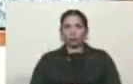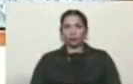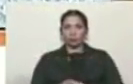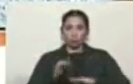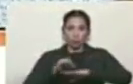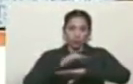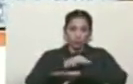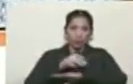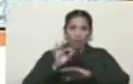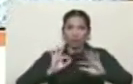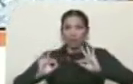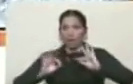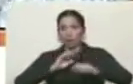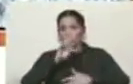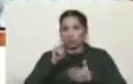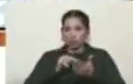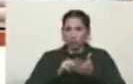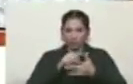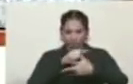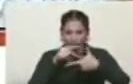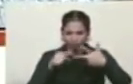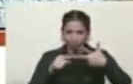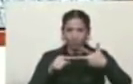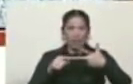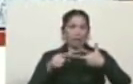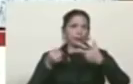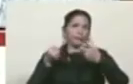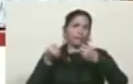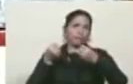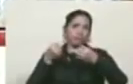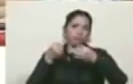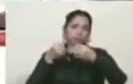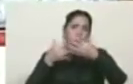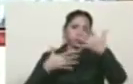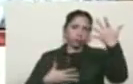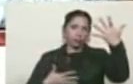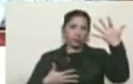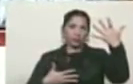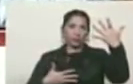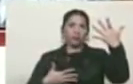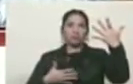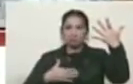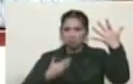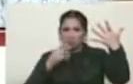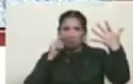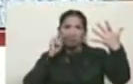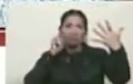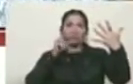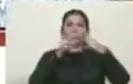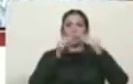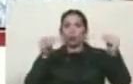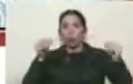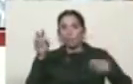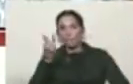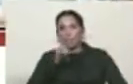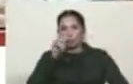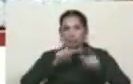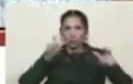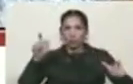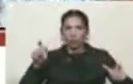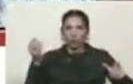Teatro Nacional. Hay infinidad de obras a la disposición de todos los venezolanos, más